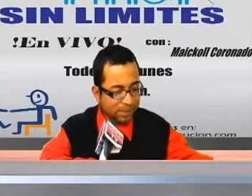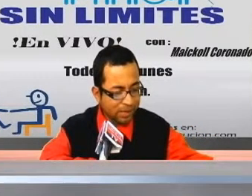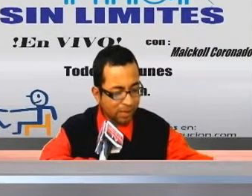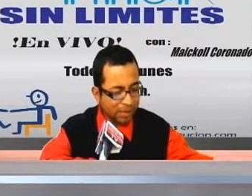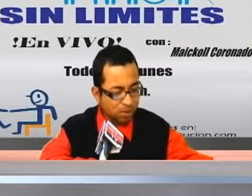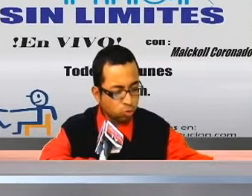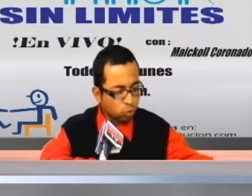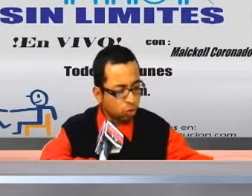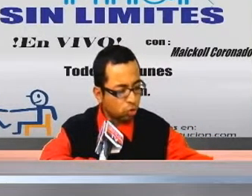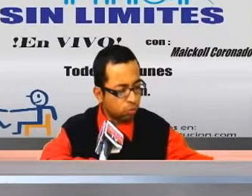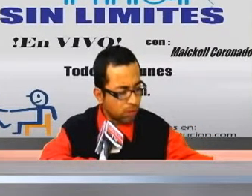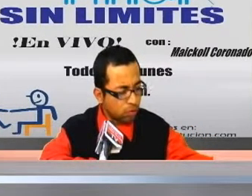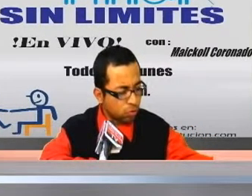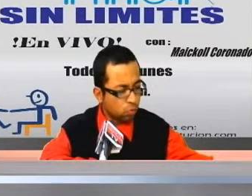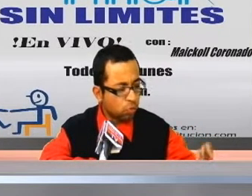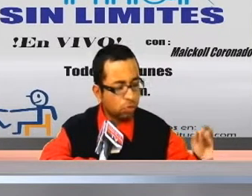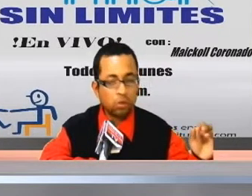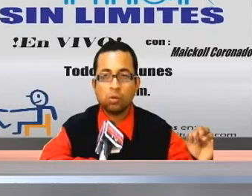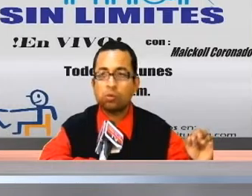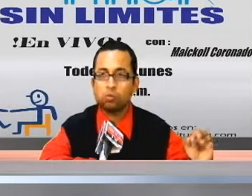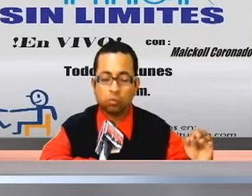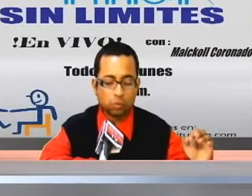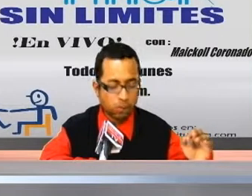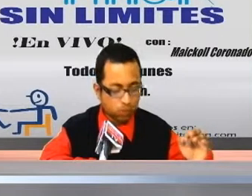para exigir